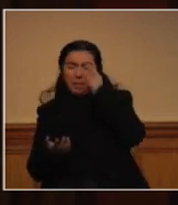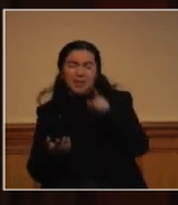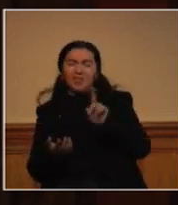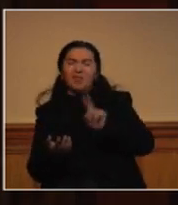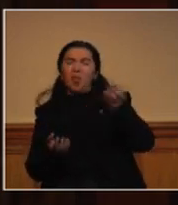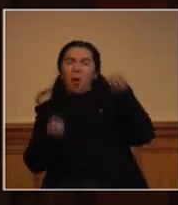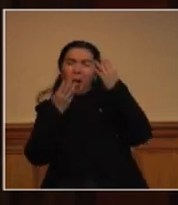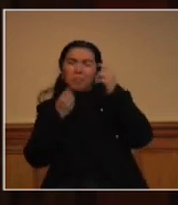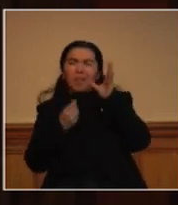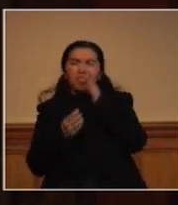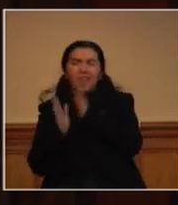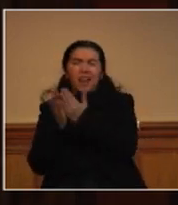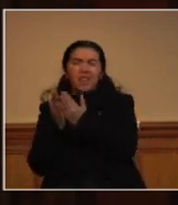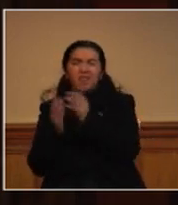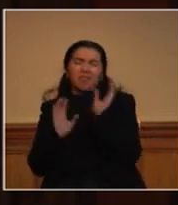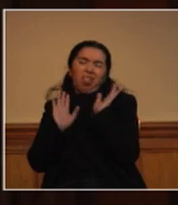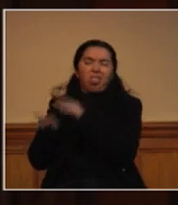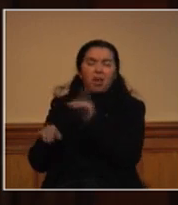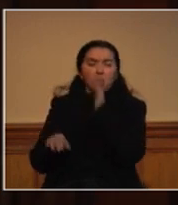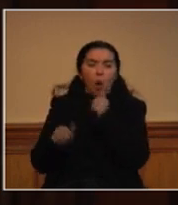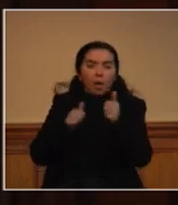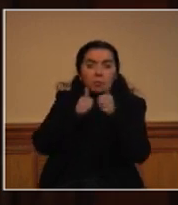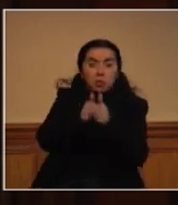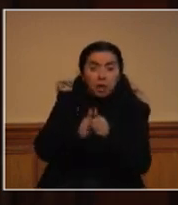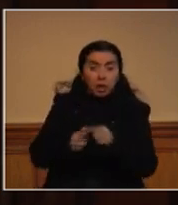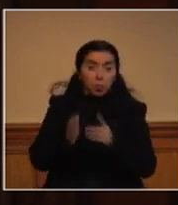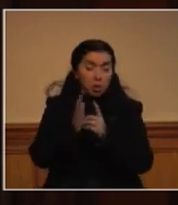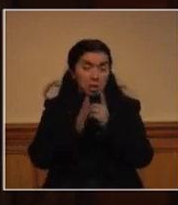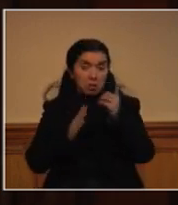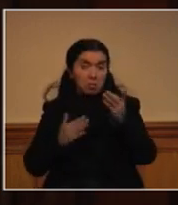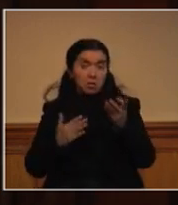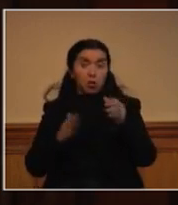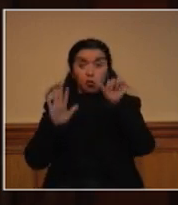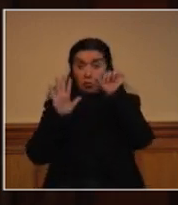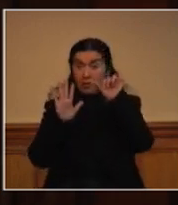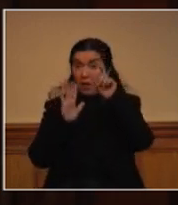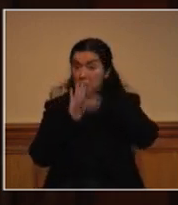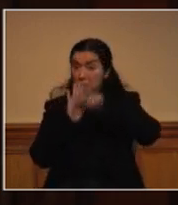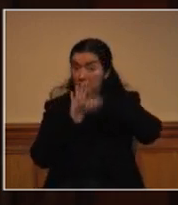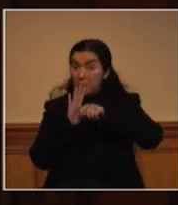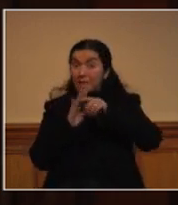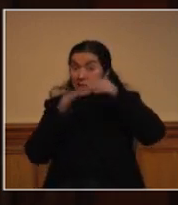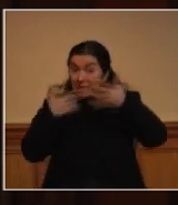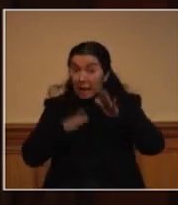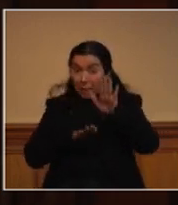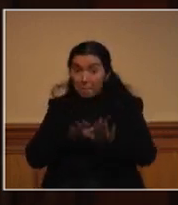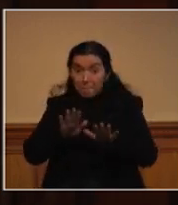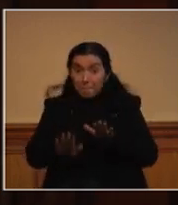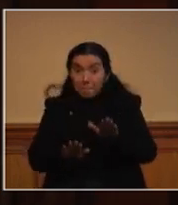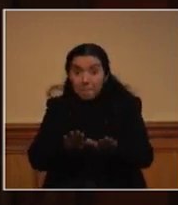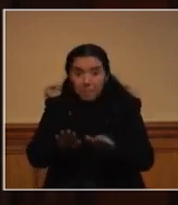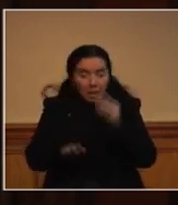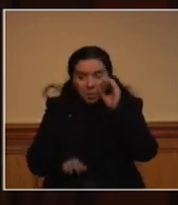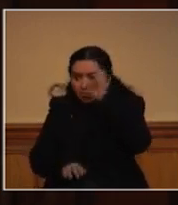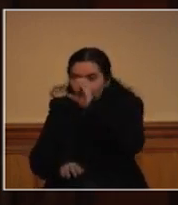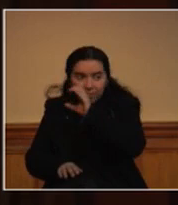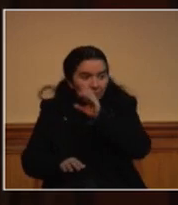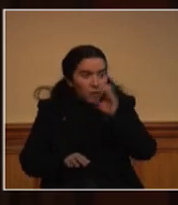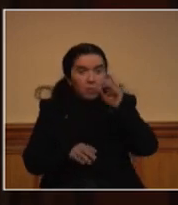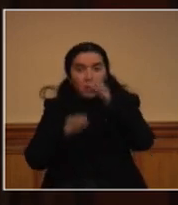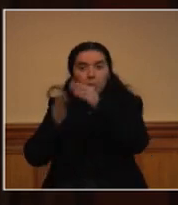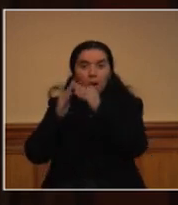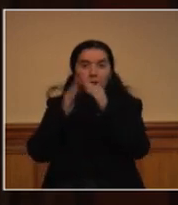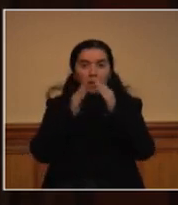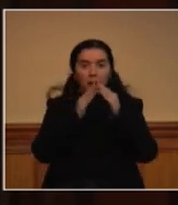no tienen cuentos cerca. El niño de desarrollo típico, con 6 meses, ya empieza a gatear y es capaz de recorrer la